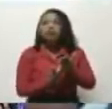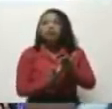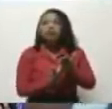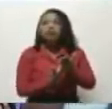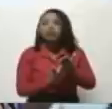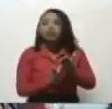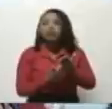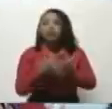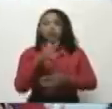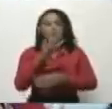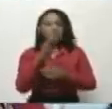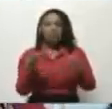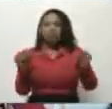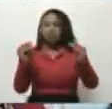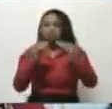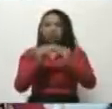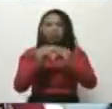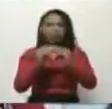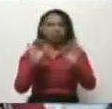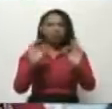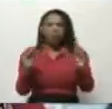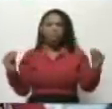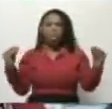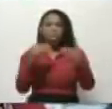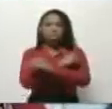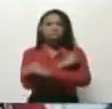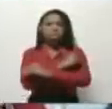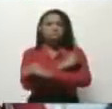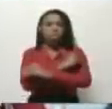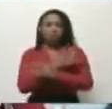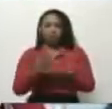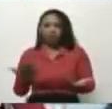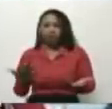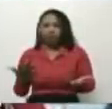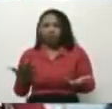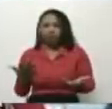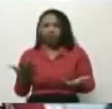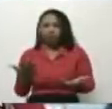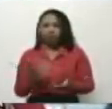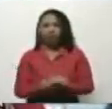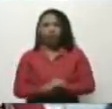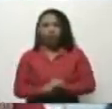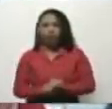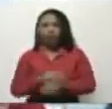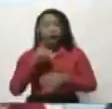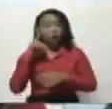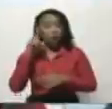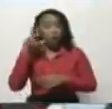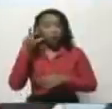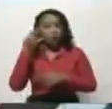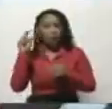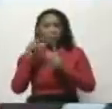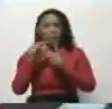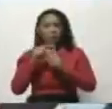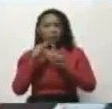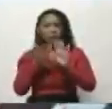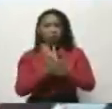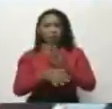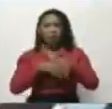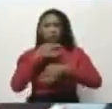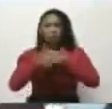no se parece en nada, no se parece en absoluto a lo que le escuchan decir en lo